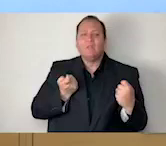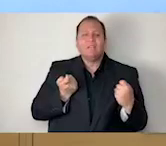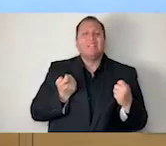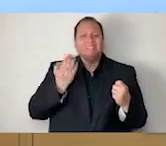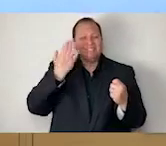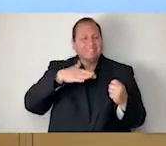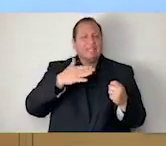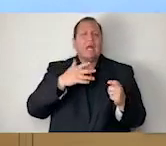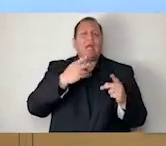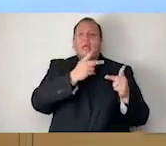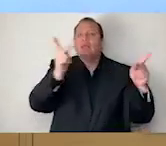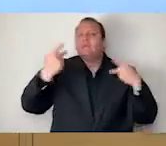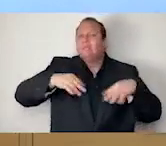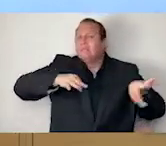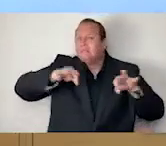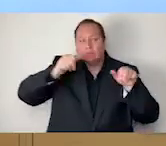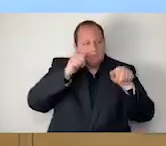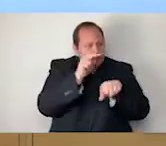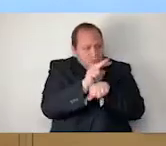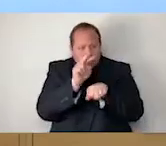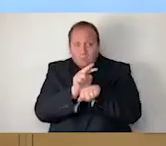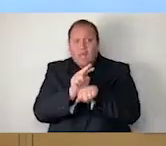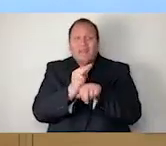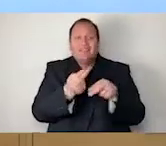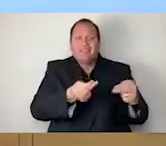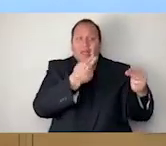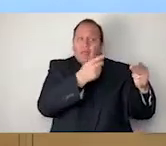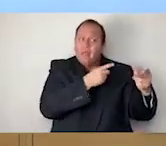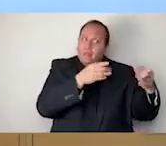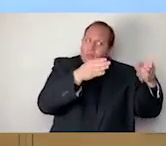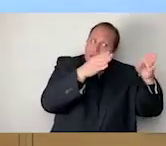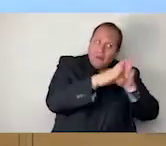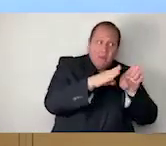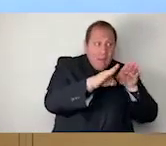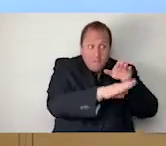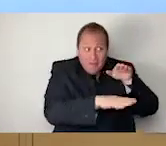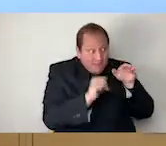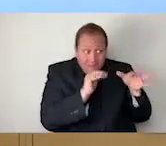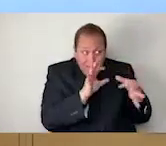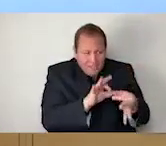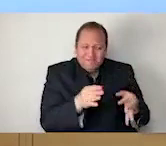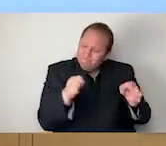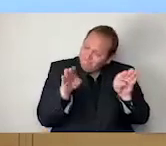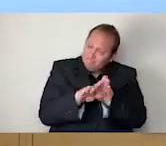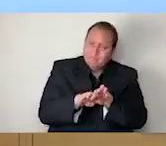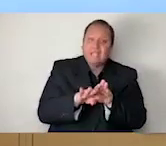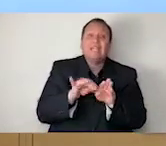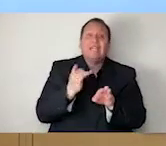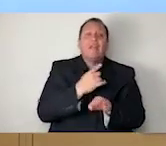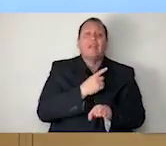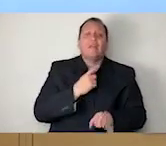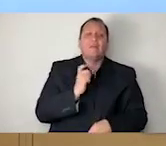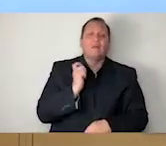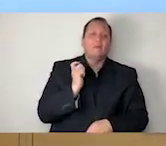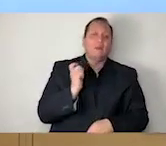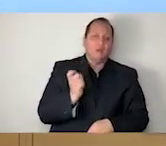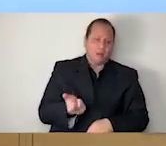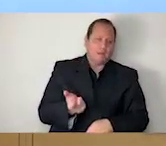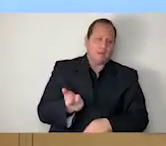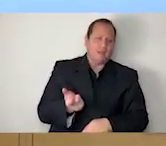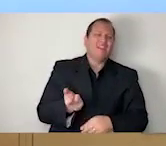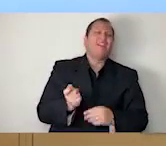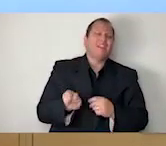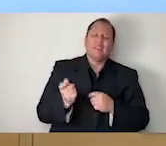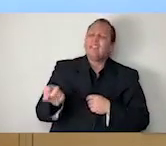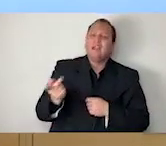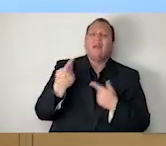todos sus trabajadores tienen que cerrar las empresas que no son esenciales y le tienen que pagar a los